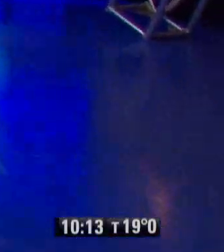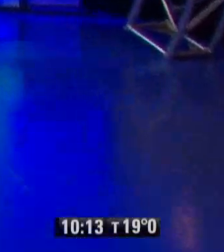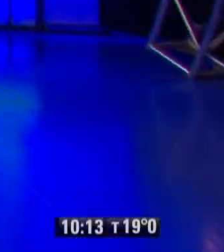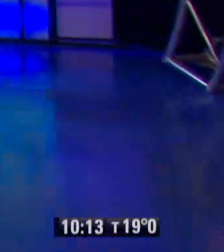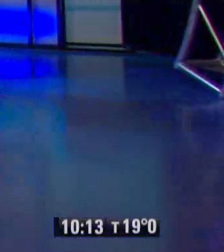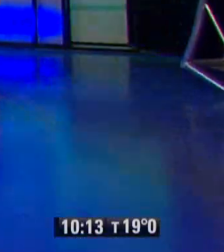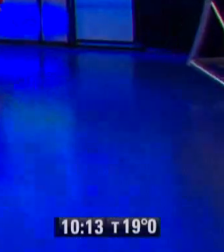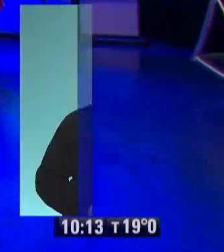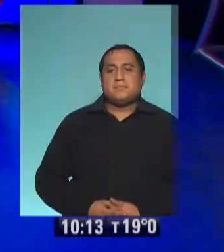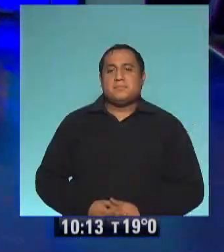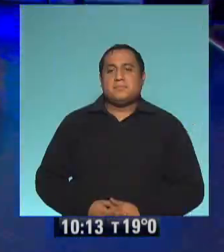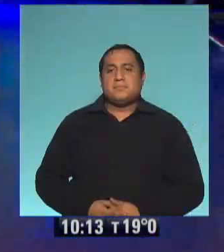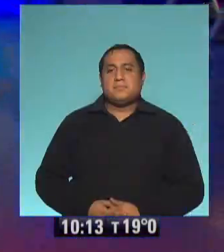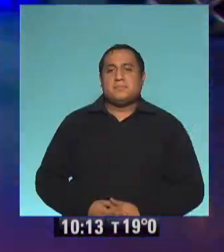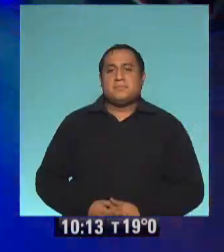¡Arriba!